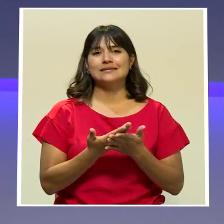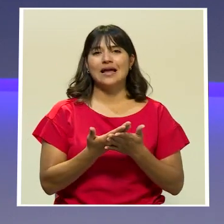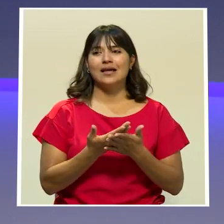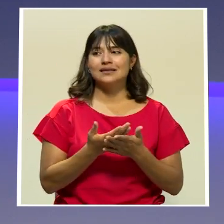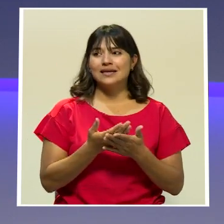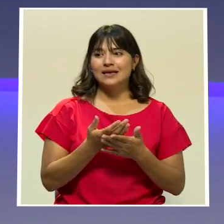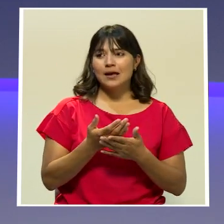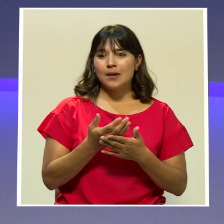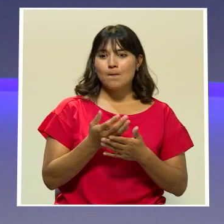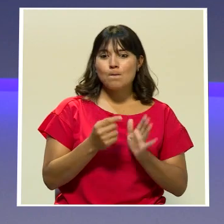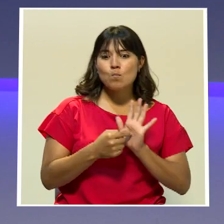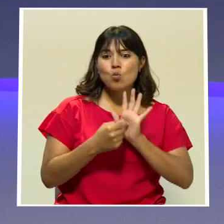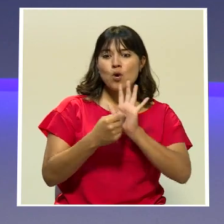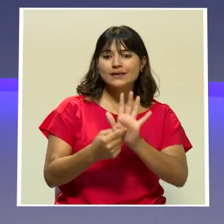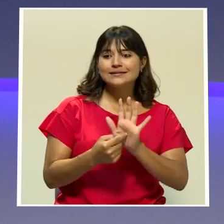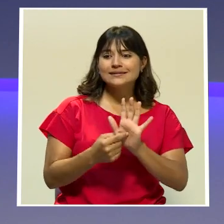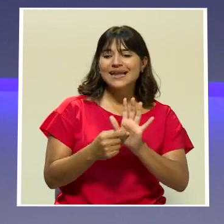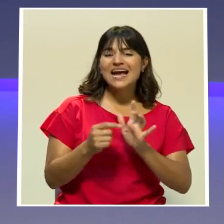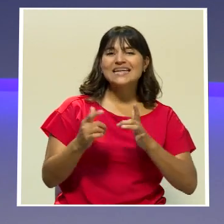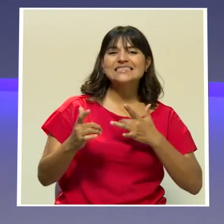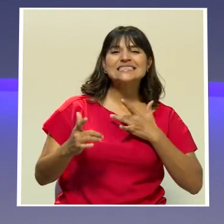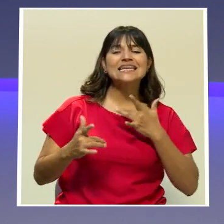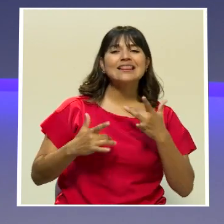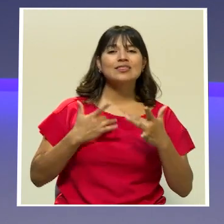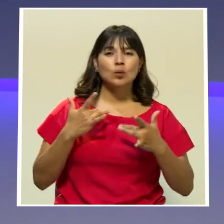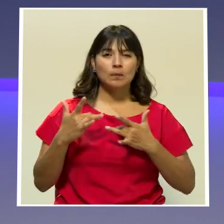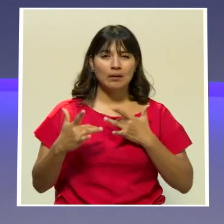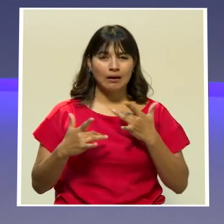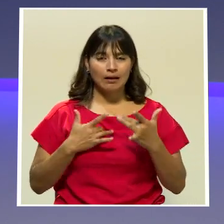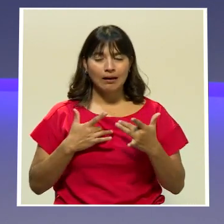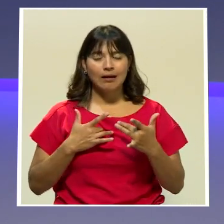síntoma. Y además, ¿cuál es el límite